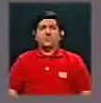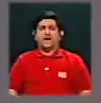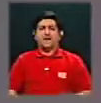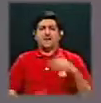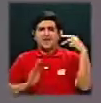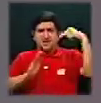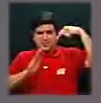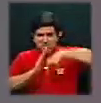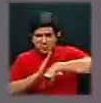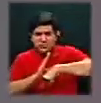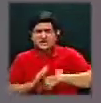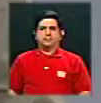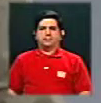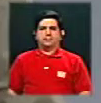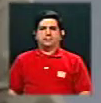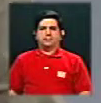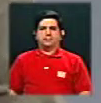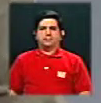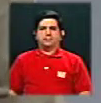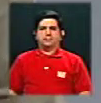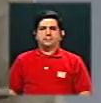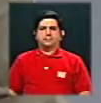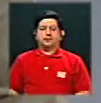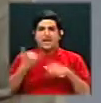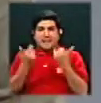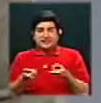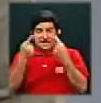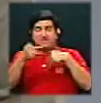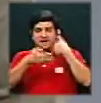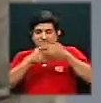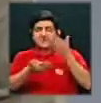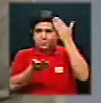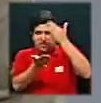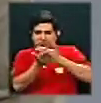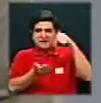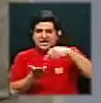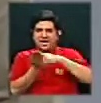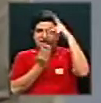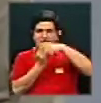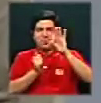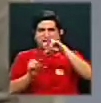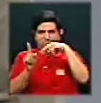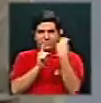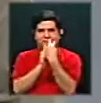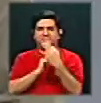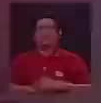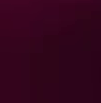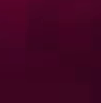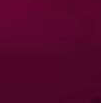agravamiento de la desigualdad. Ya volvemos después de la siguiente pausa aquí en su programa Punto de Vista.